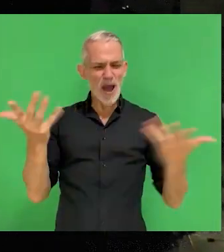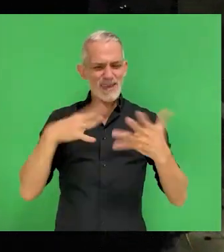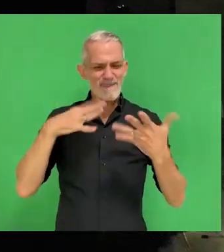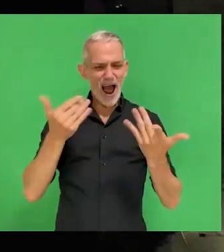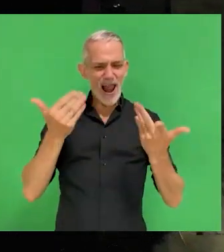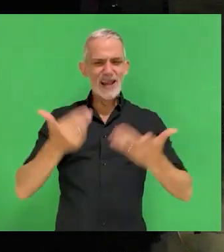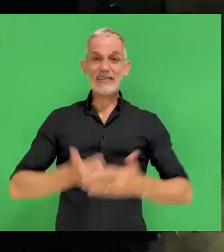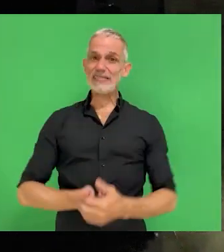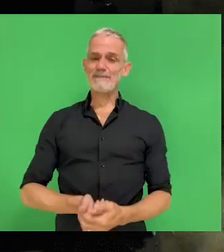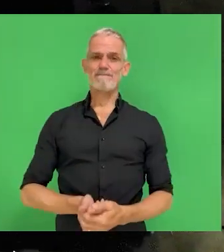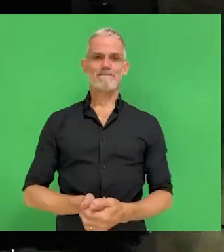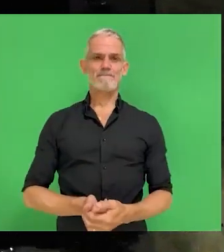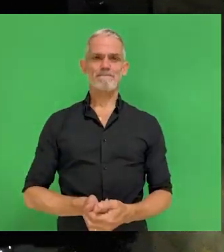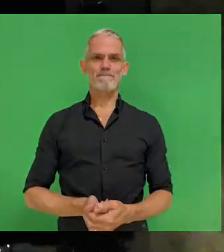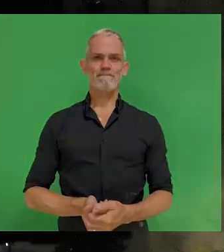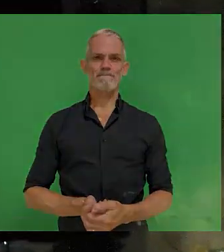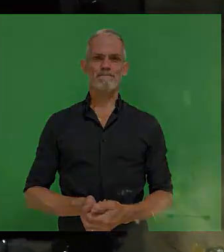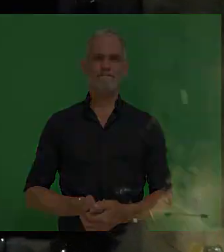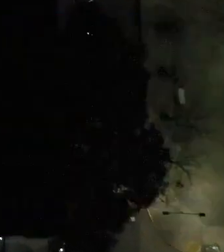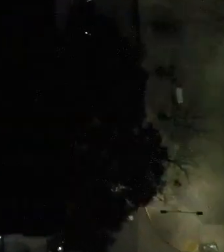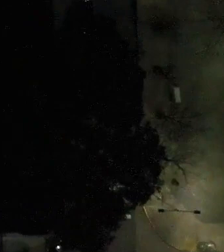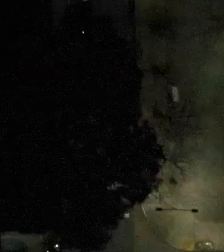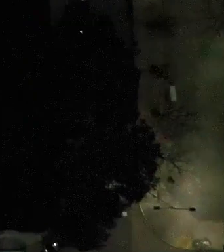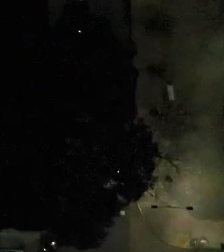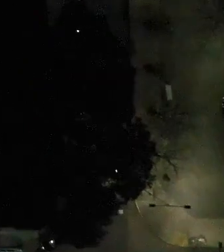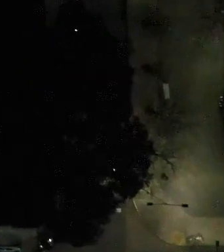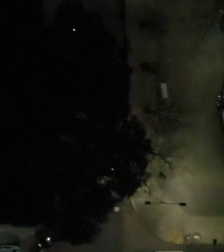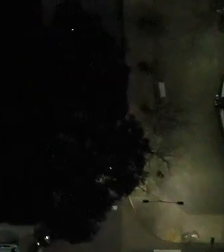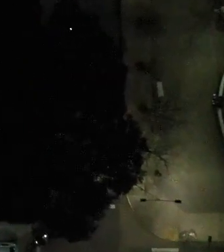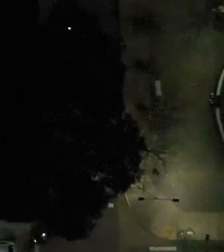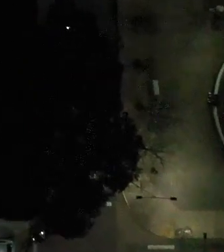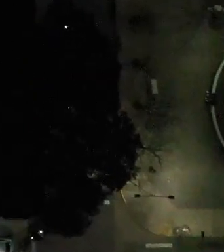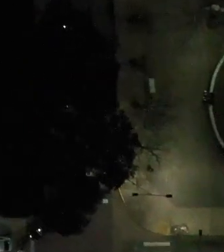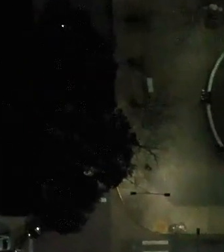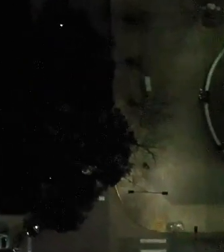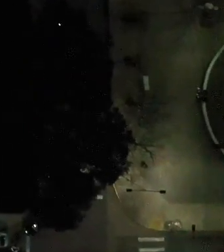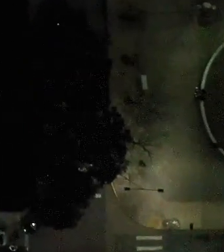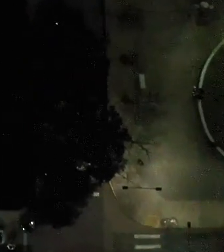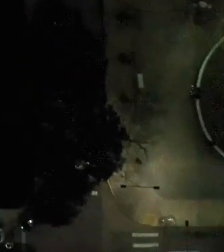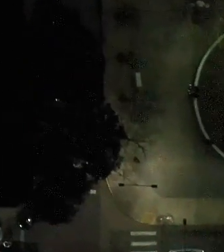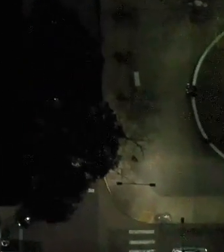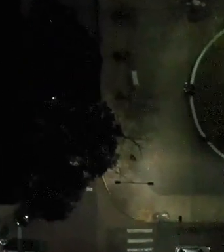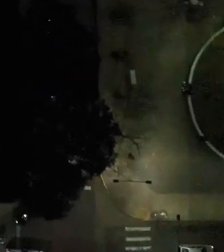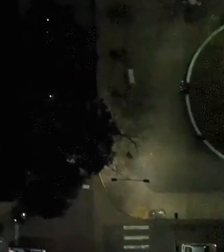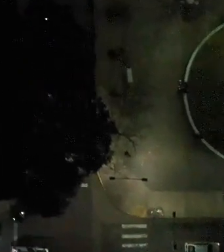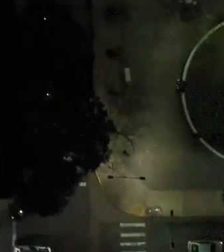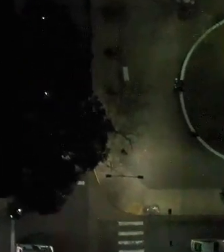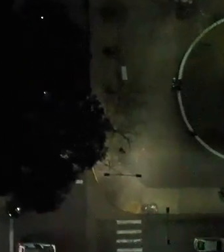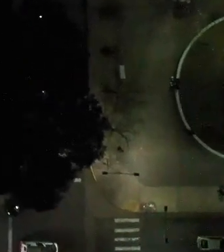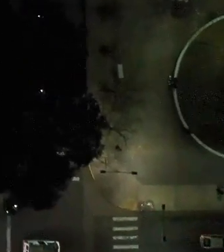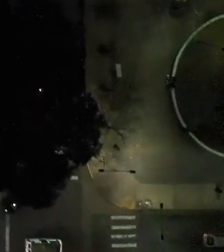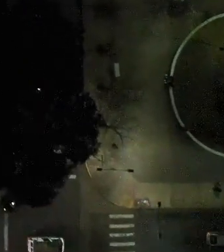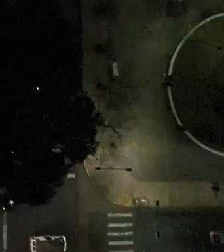La cámara que toma la ciudad totalmente a oscuras y la azotea iluminada en el centro de la pantalla sube cada vez